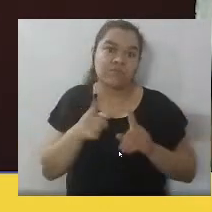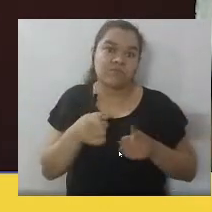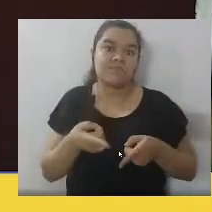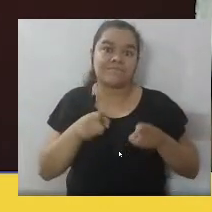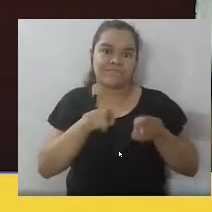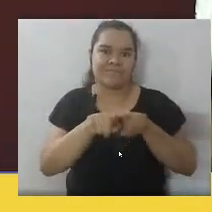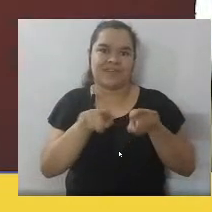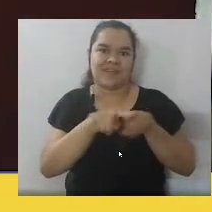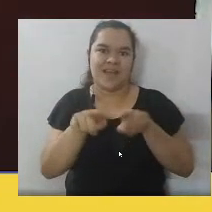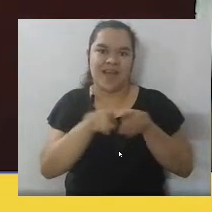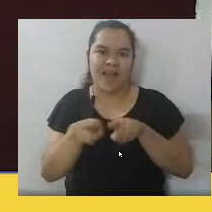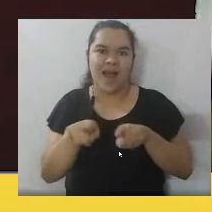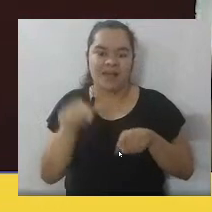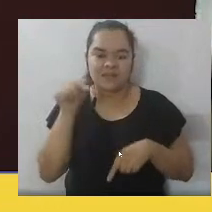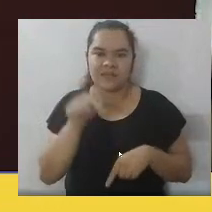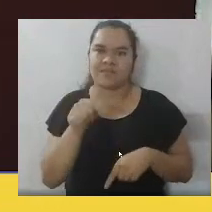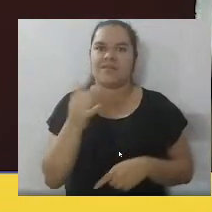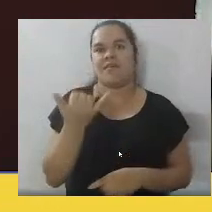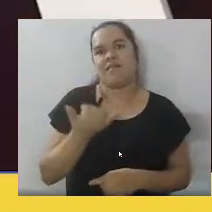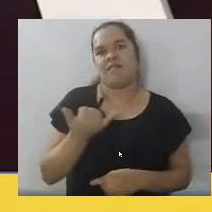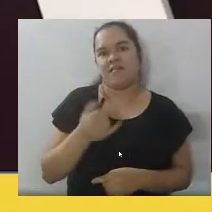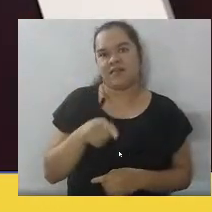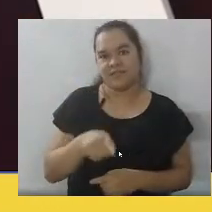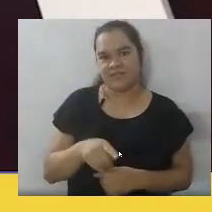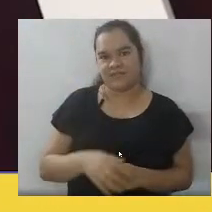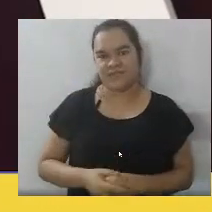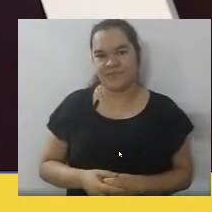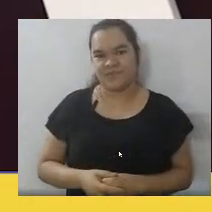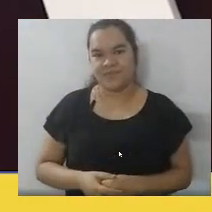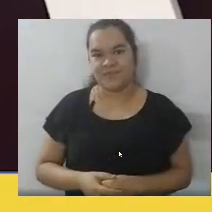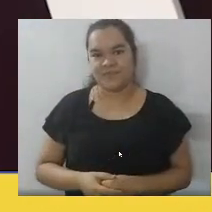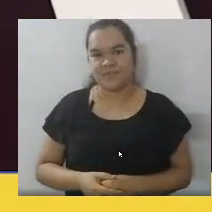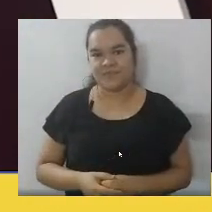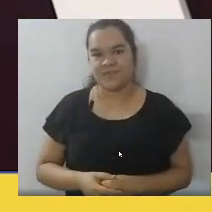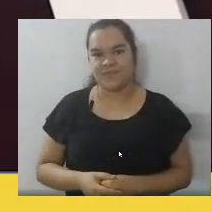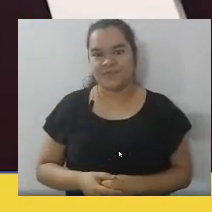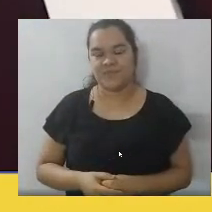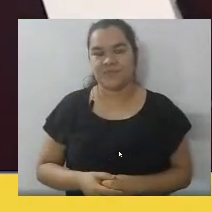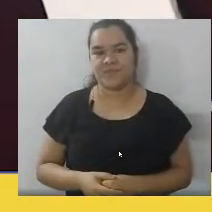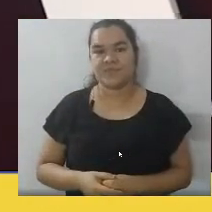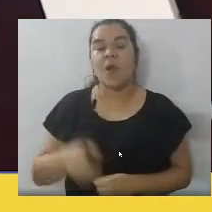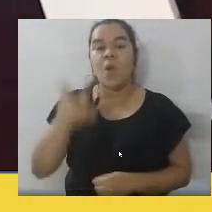nuestras instalaciones. Pueden acceder al sitio web